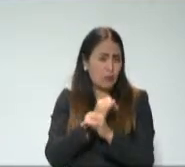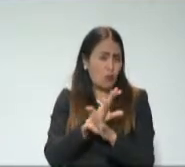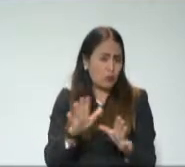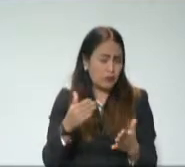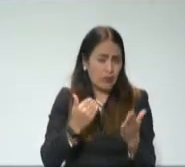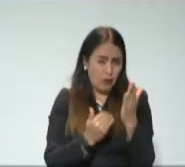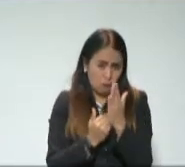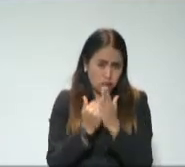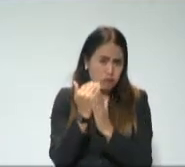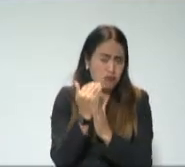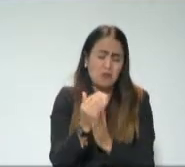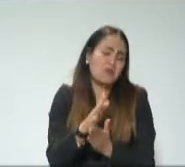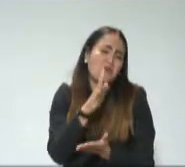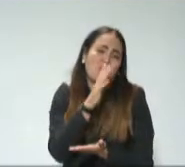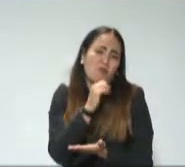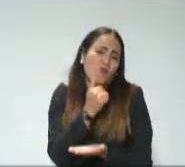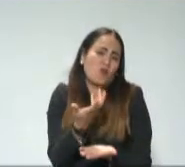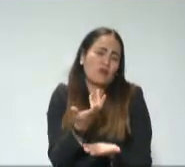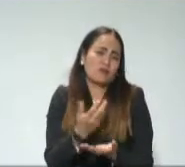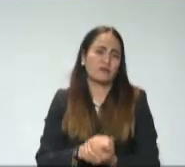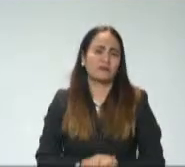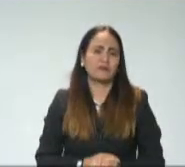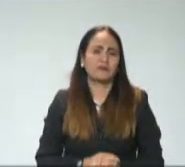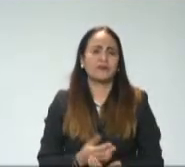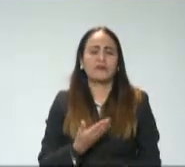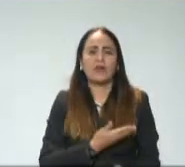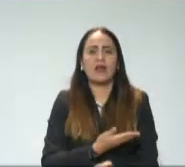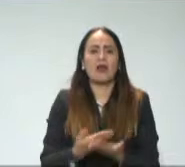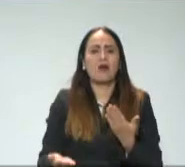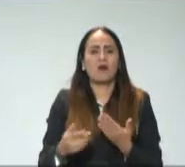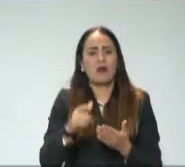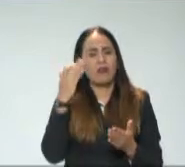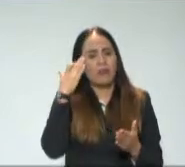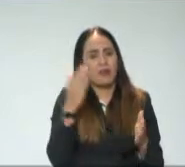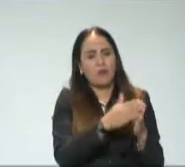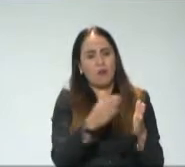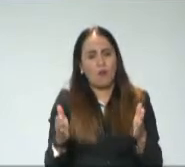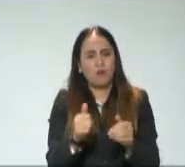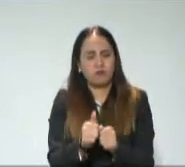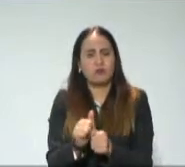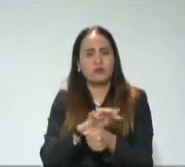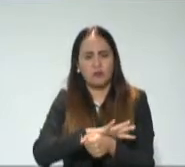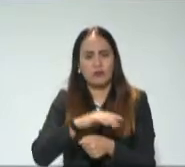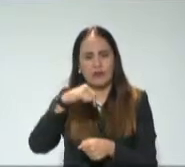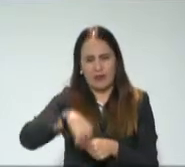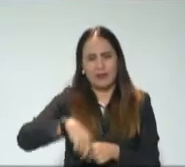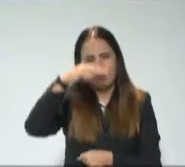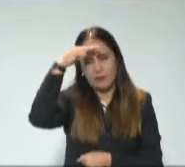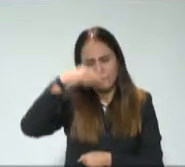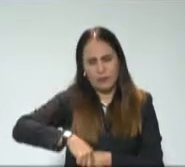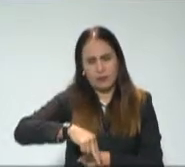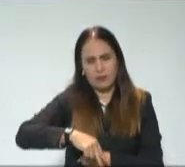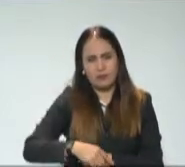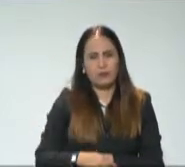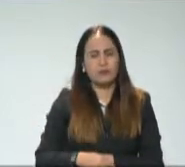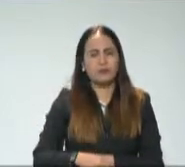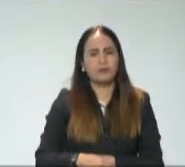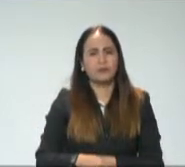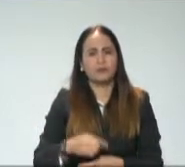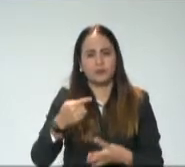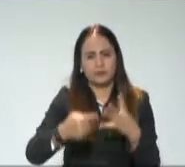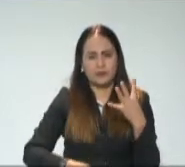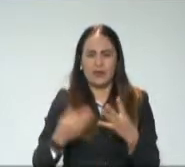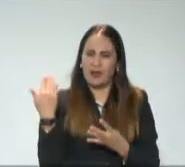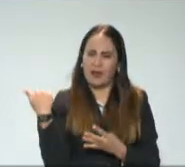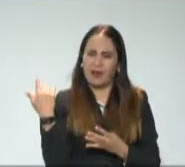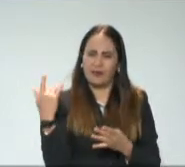actualmente tenemos Cómo se se ve reflejado esto en durante la pandemia creo que en México como ya lo comentaron en en en la